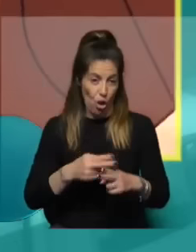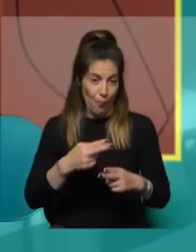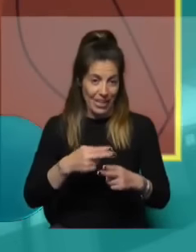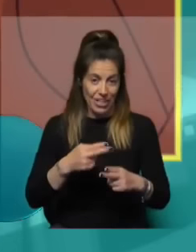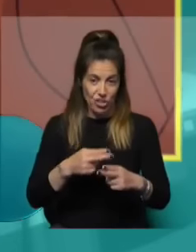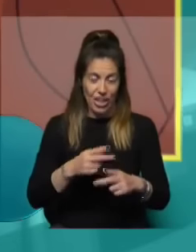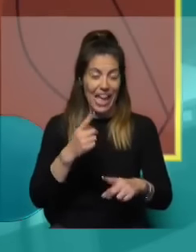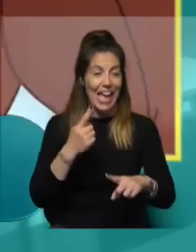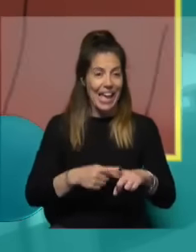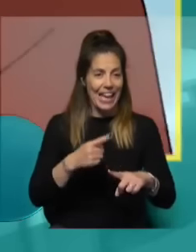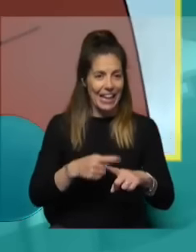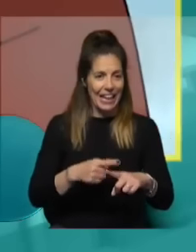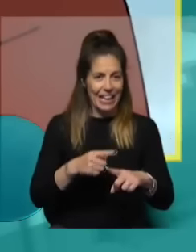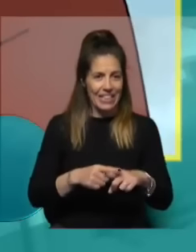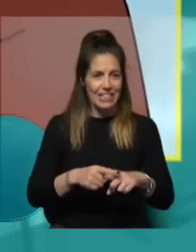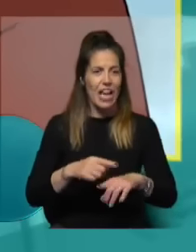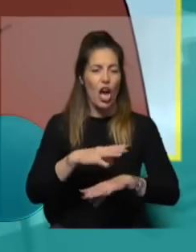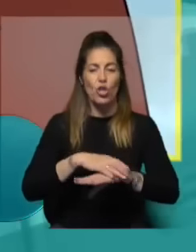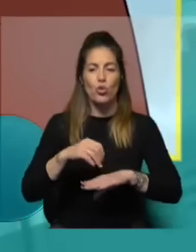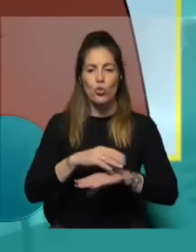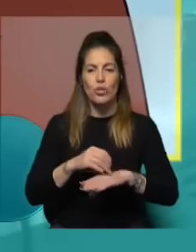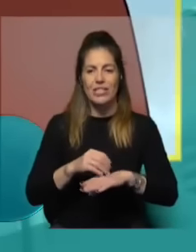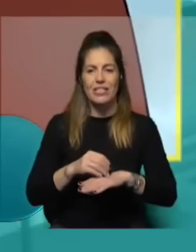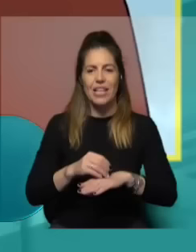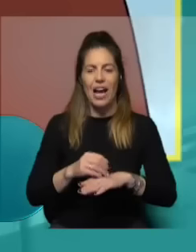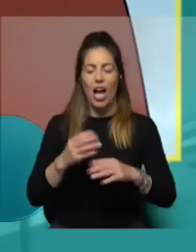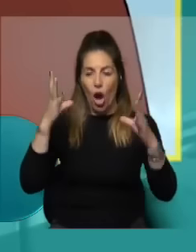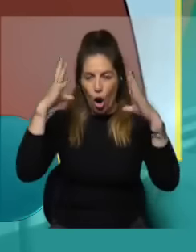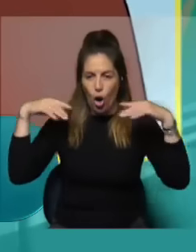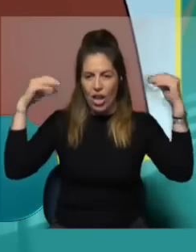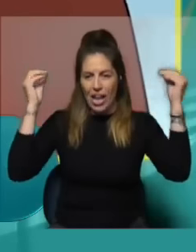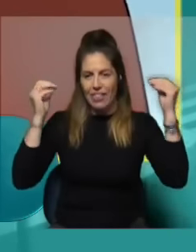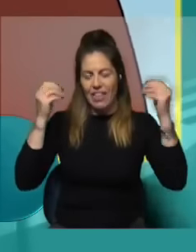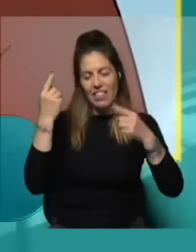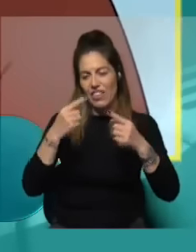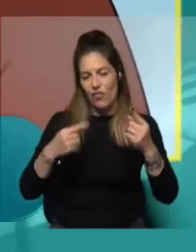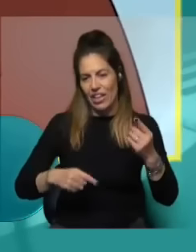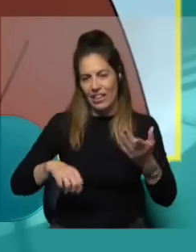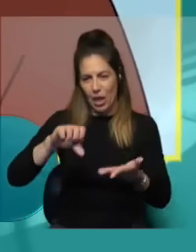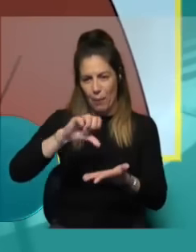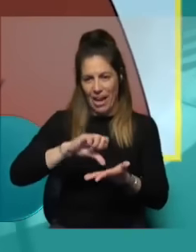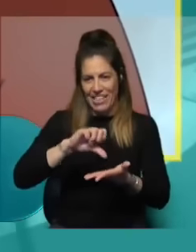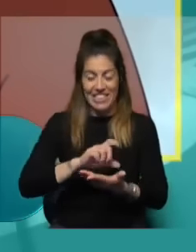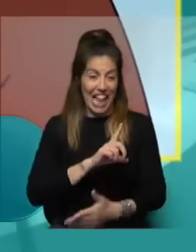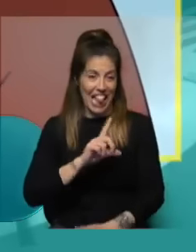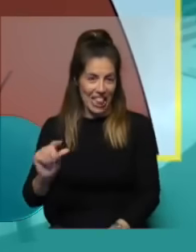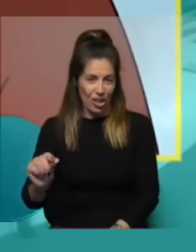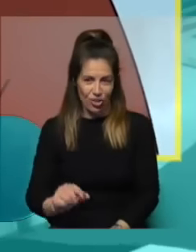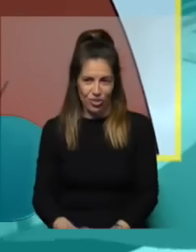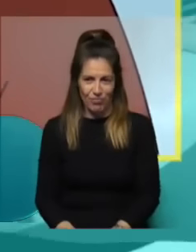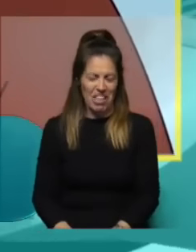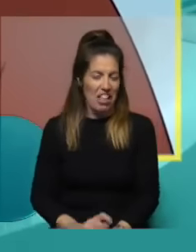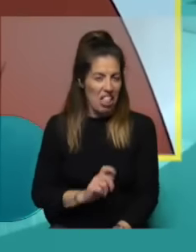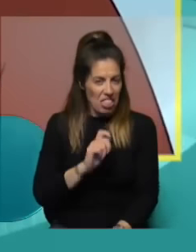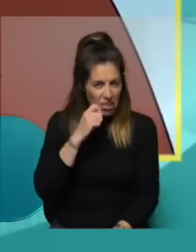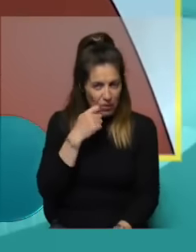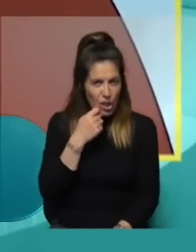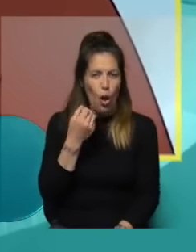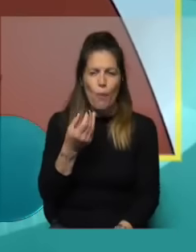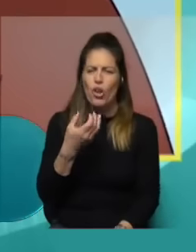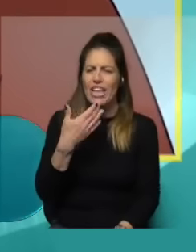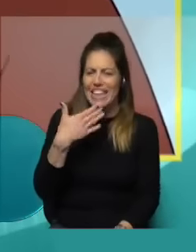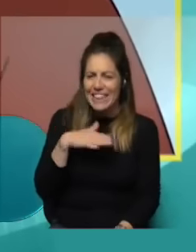En Grecia, Suiza, Holanda, Serbia, en varios países. ¿Por qué? Bien lejos. Divino, ¿no? ¿Por qué entendés